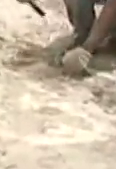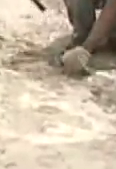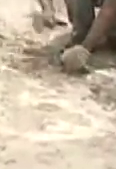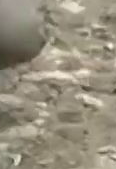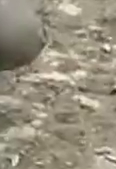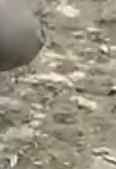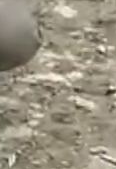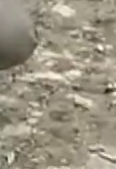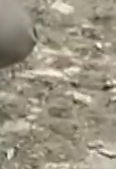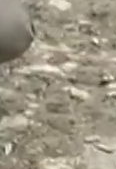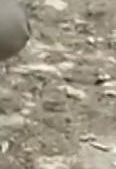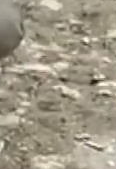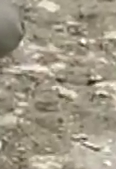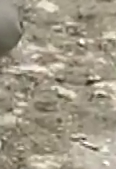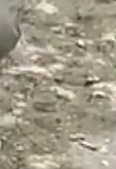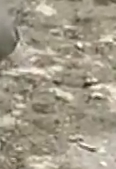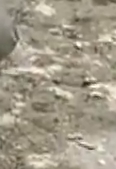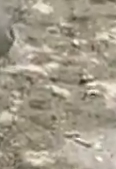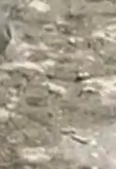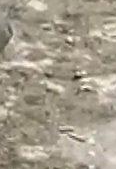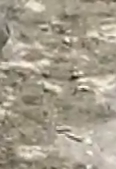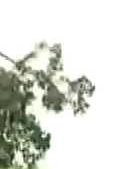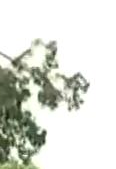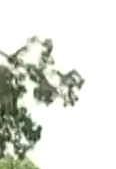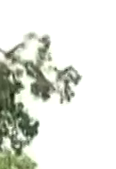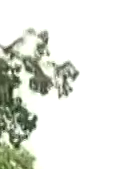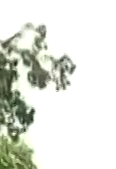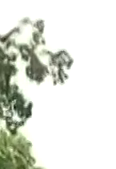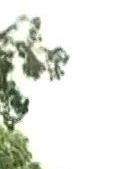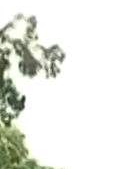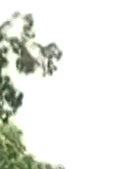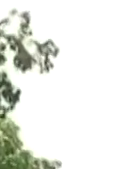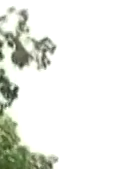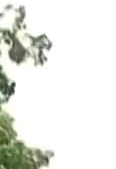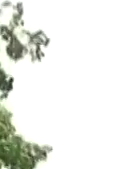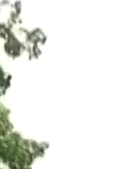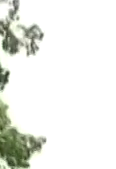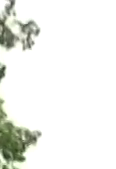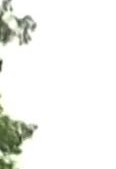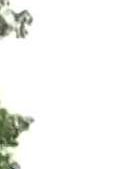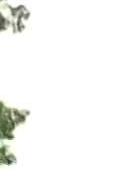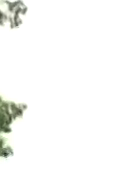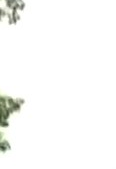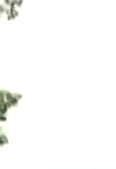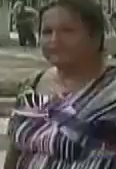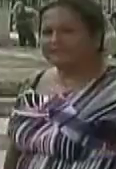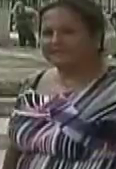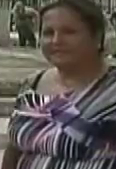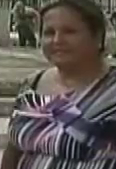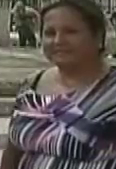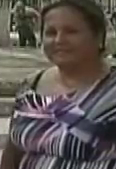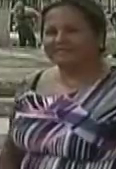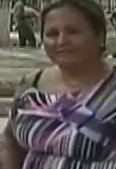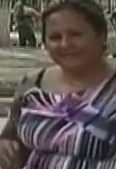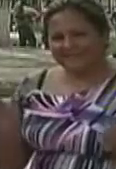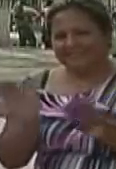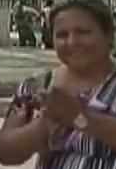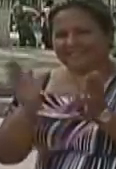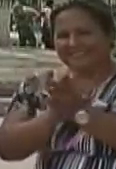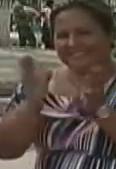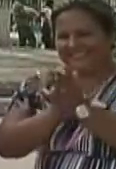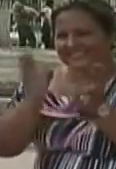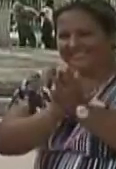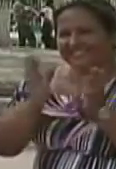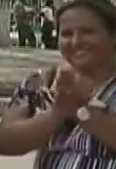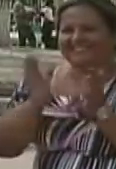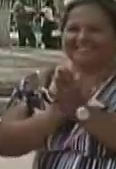Gracias, presidente, por todas estas inversiones. A pesar de las complejidades, a pesar de los obstáculos, aquí estamos nosotros con nuestro